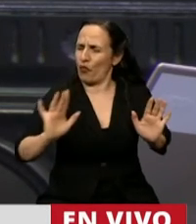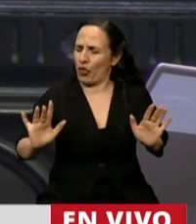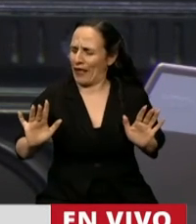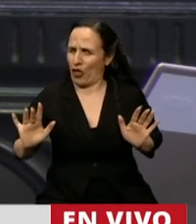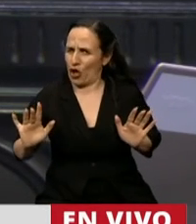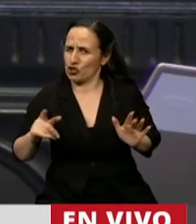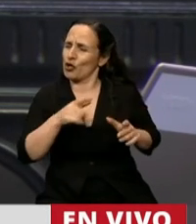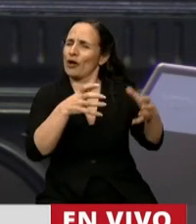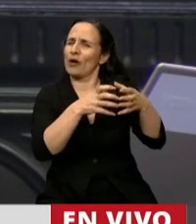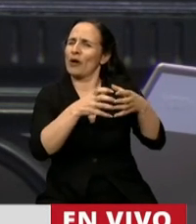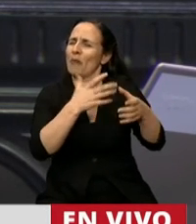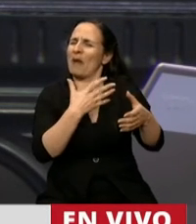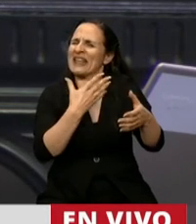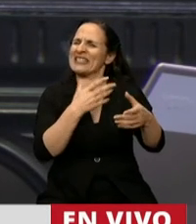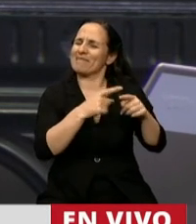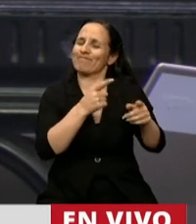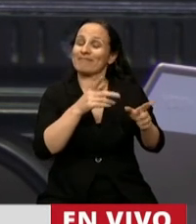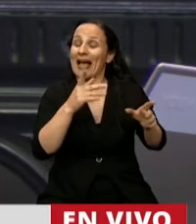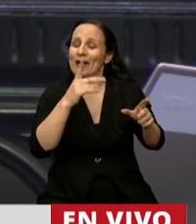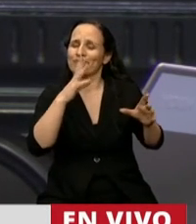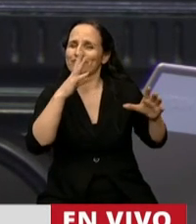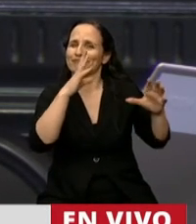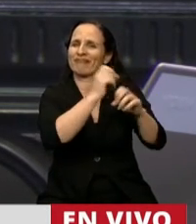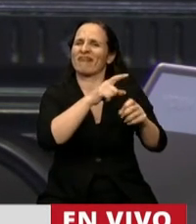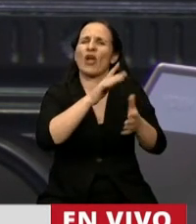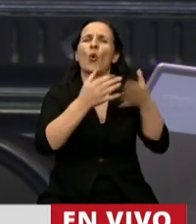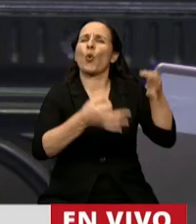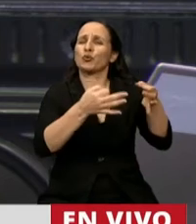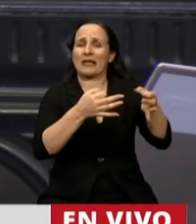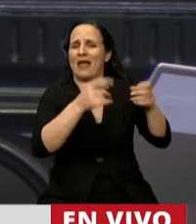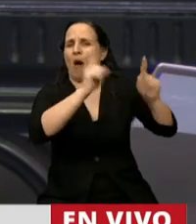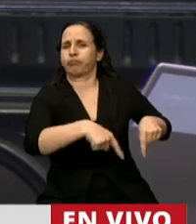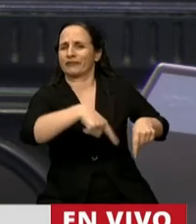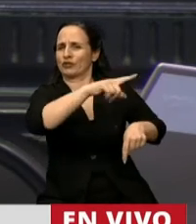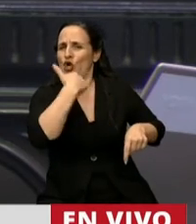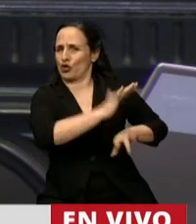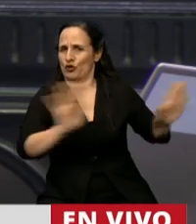los diputados del oficialismo, claro, no tienen muy claro cómo funciona la justicia.